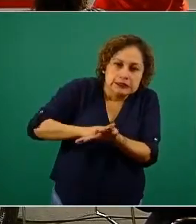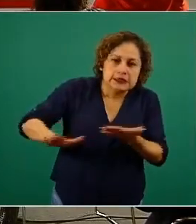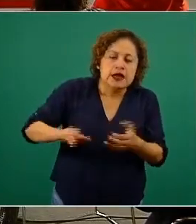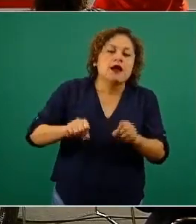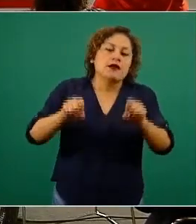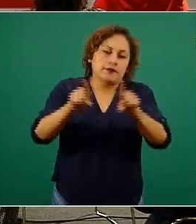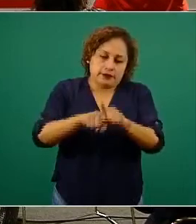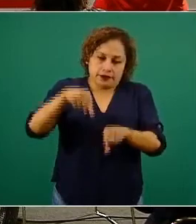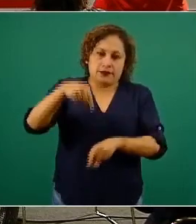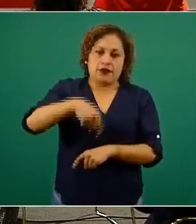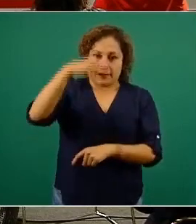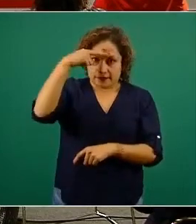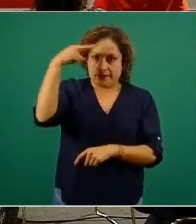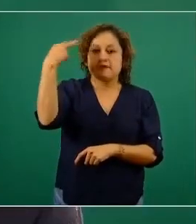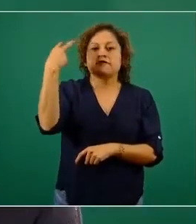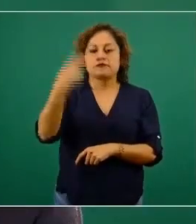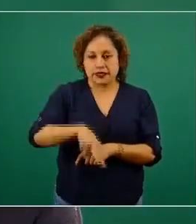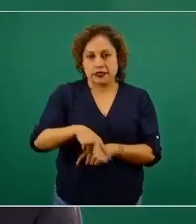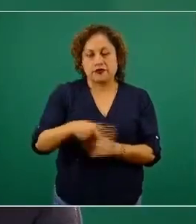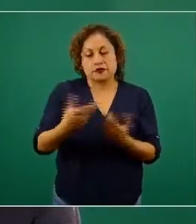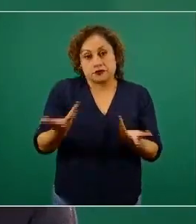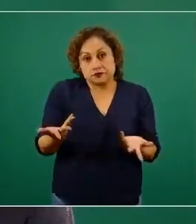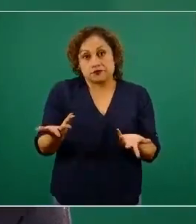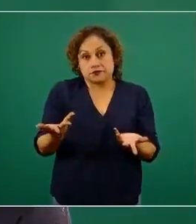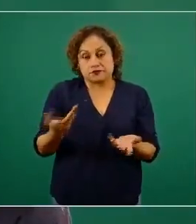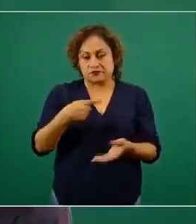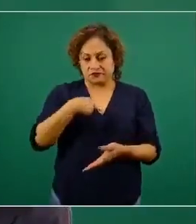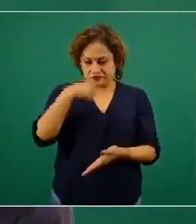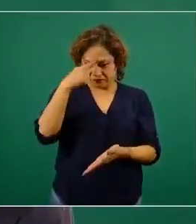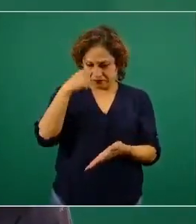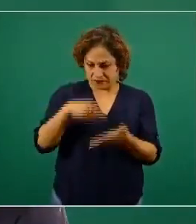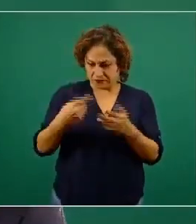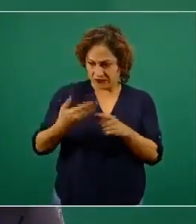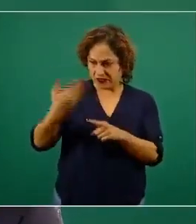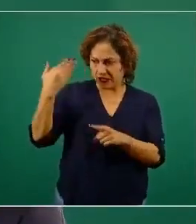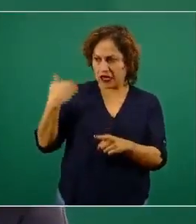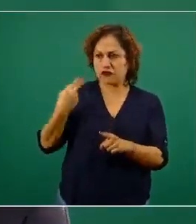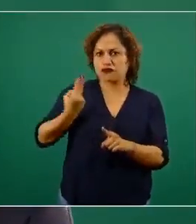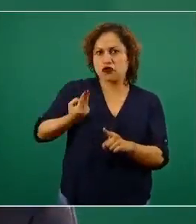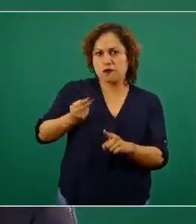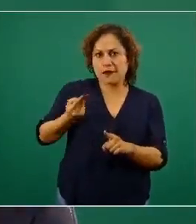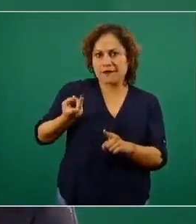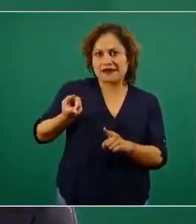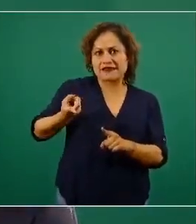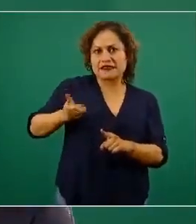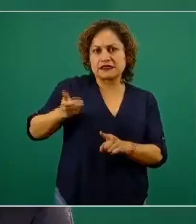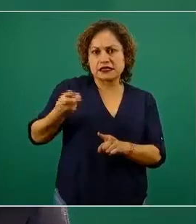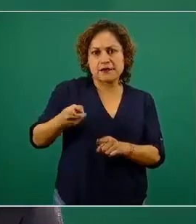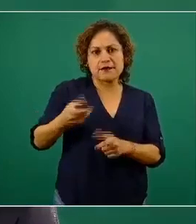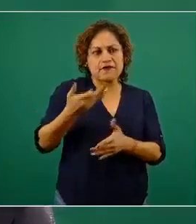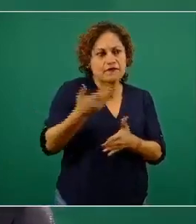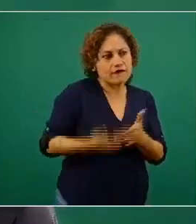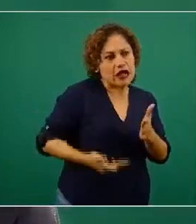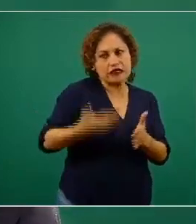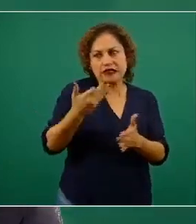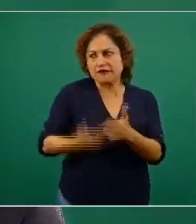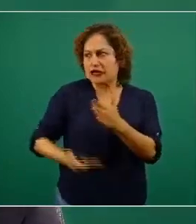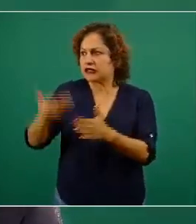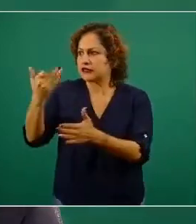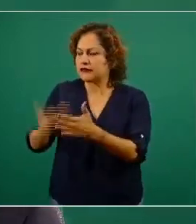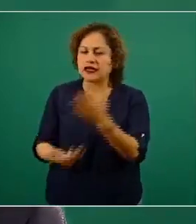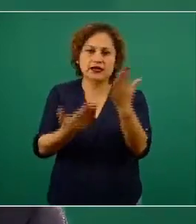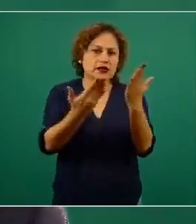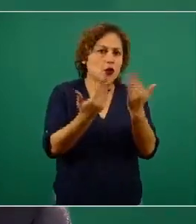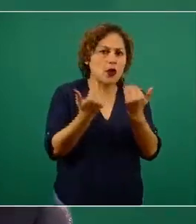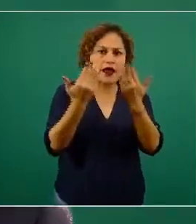durante varias semanas, aproximadamente de mitad de noviembre a mitad de diciembre, tuvimos escasez en México, y